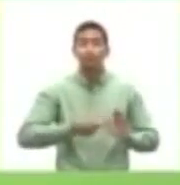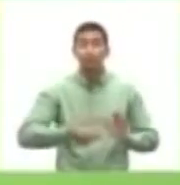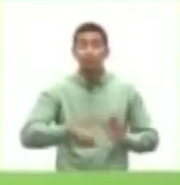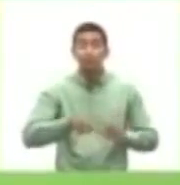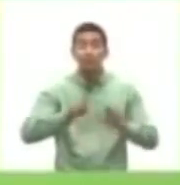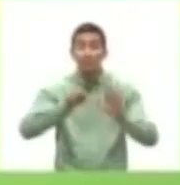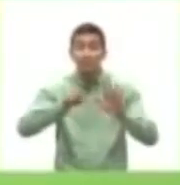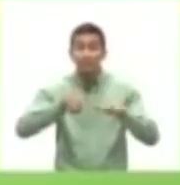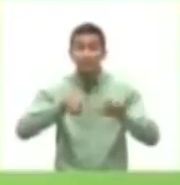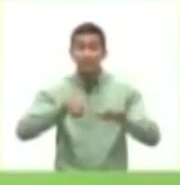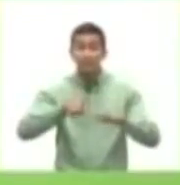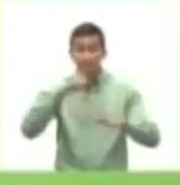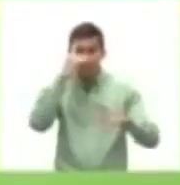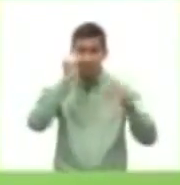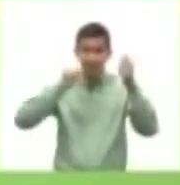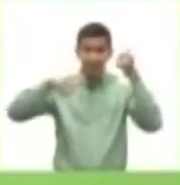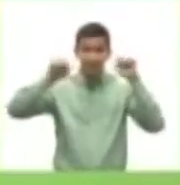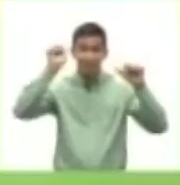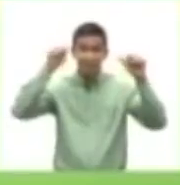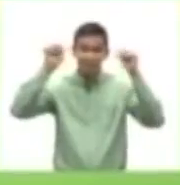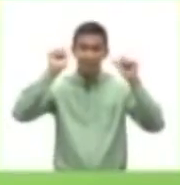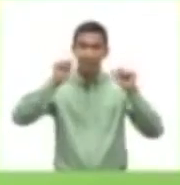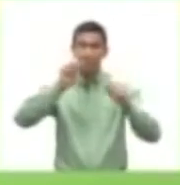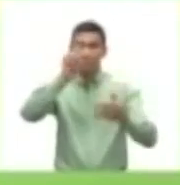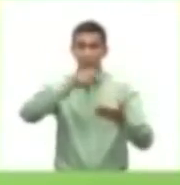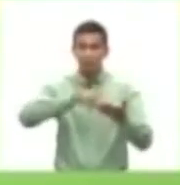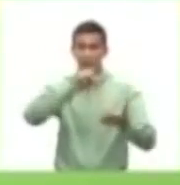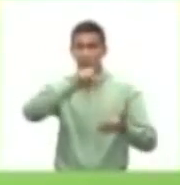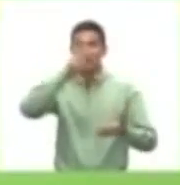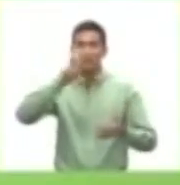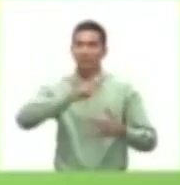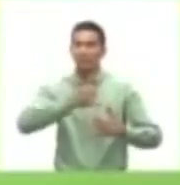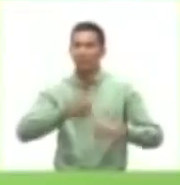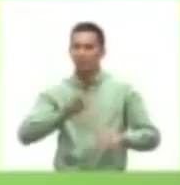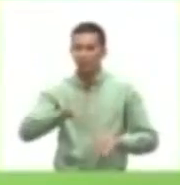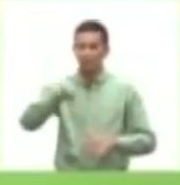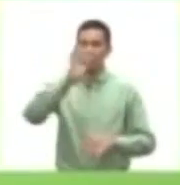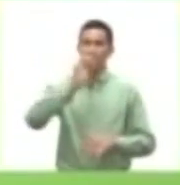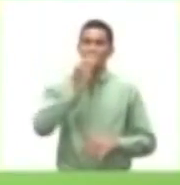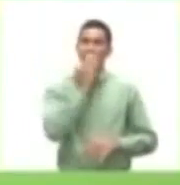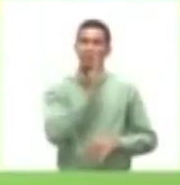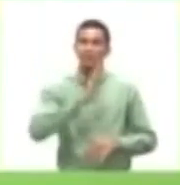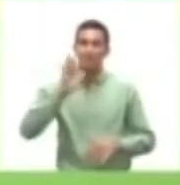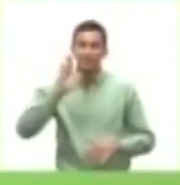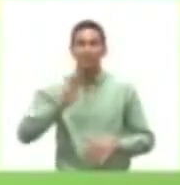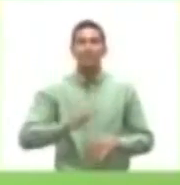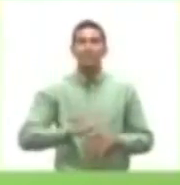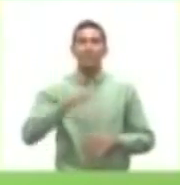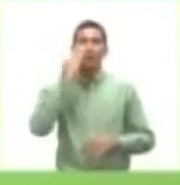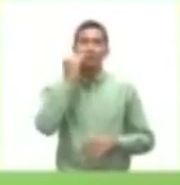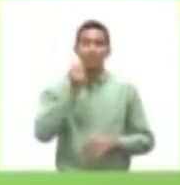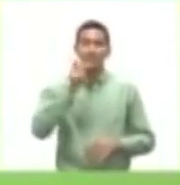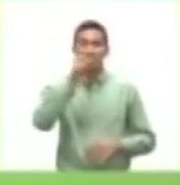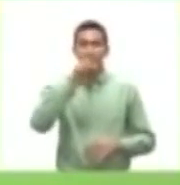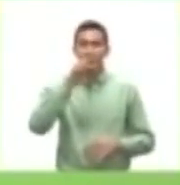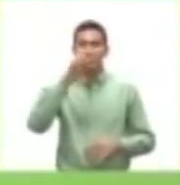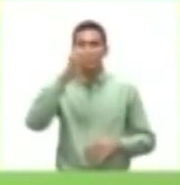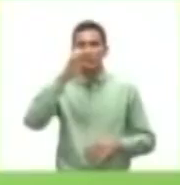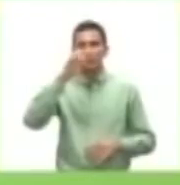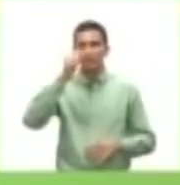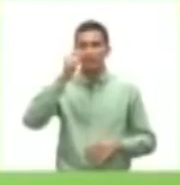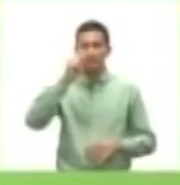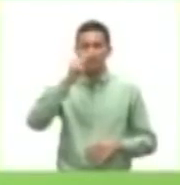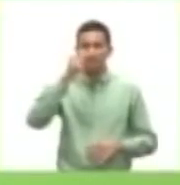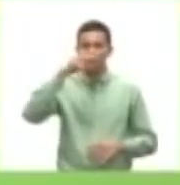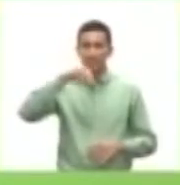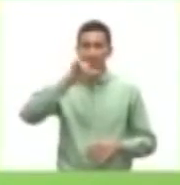Barranquilla 2017 y ya tiene reina. Stephanie Mendoza Vargas, de 22 años, es la nueva soberana, quien espera con su lema "Vacílate